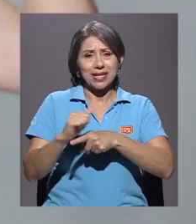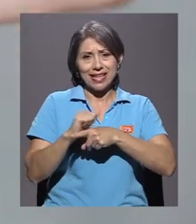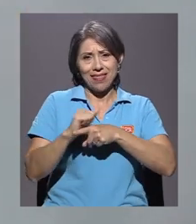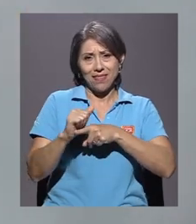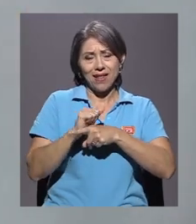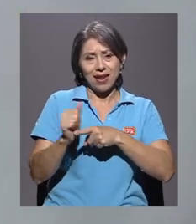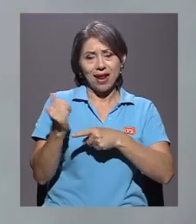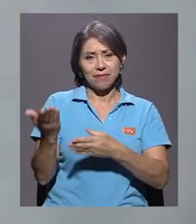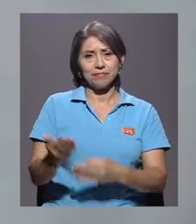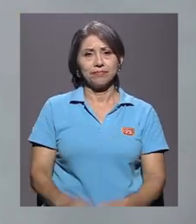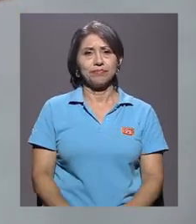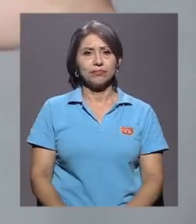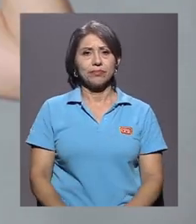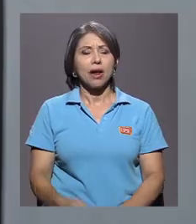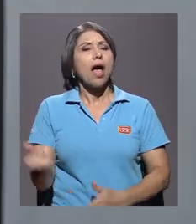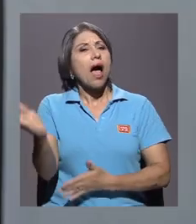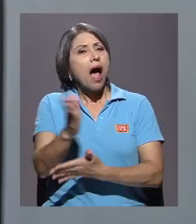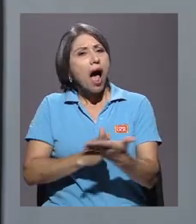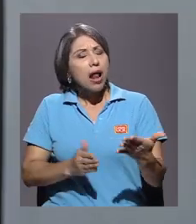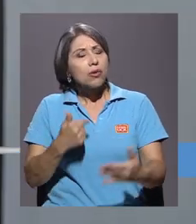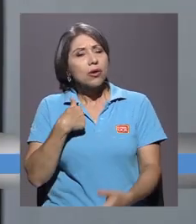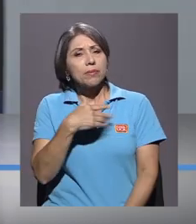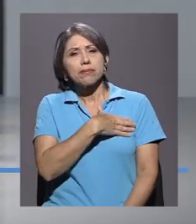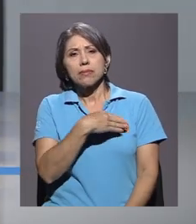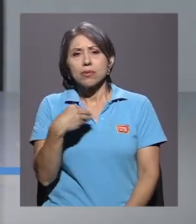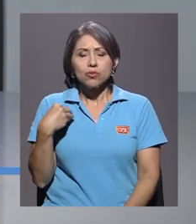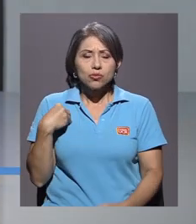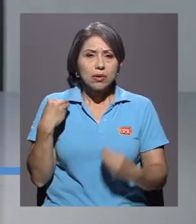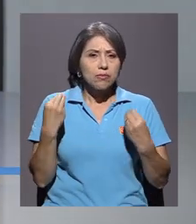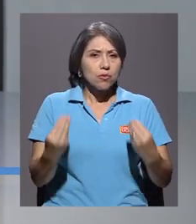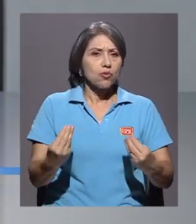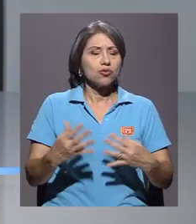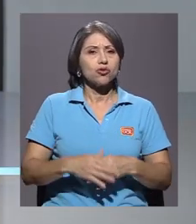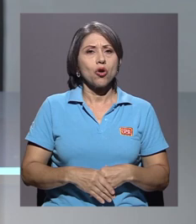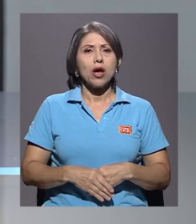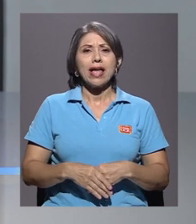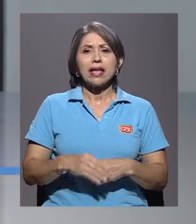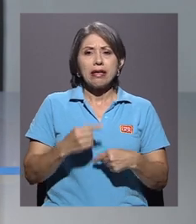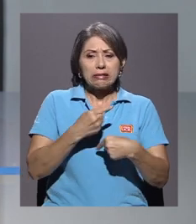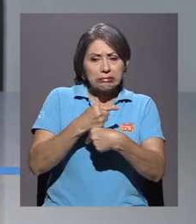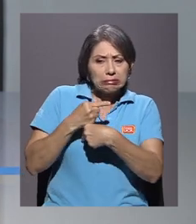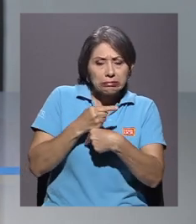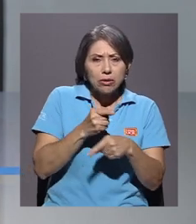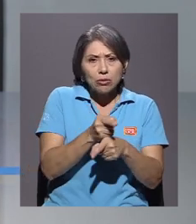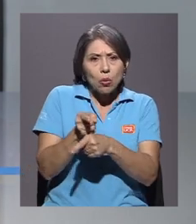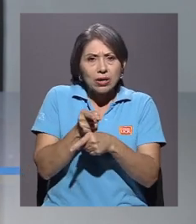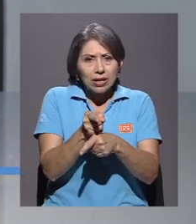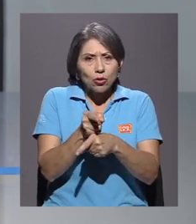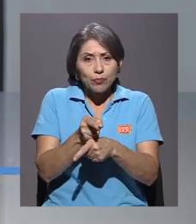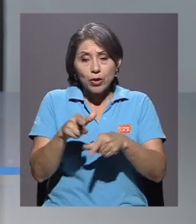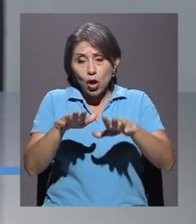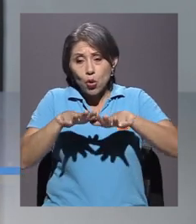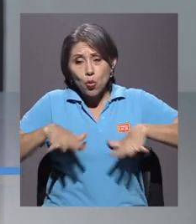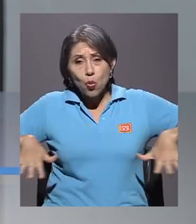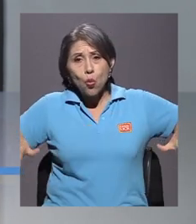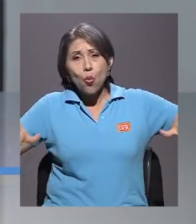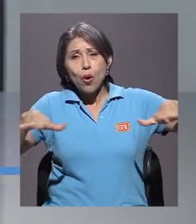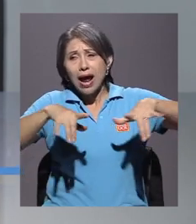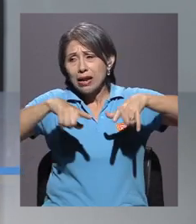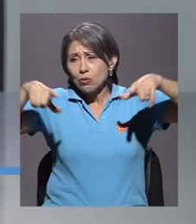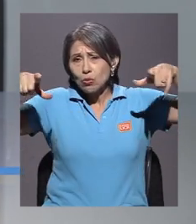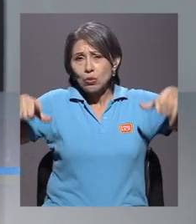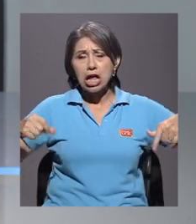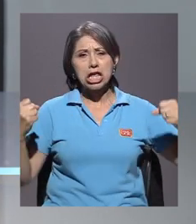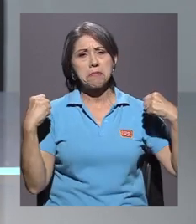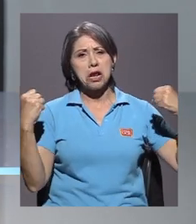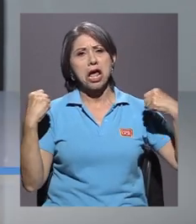entrena. Algo que personalmente me gusta mucho es la corrección en técnica. El gimnasio como tal es un ámbito muy